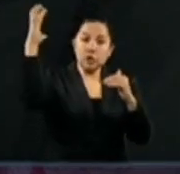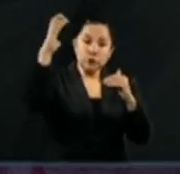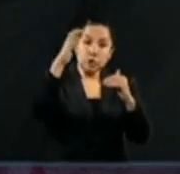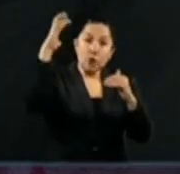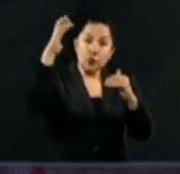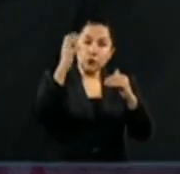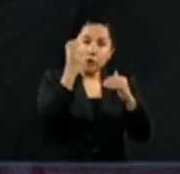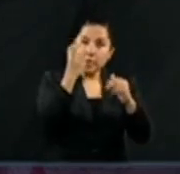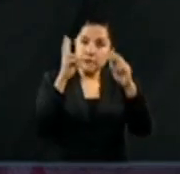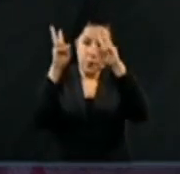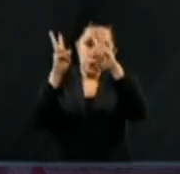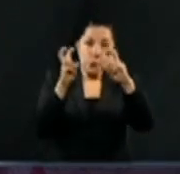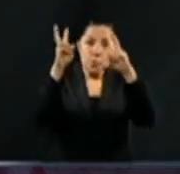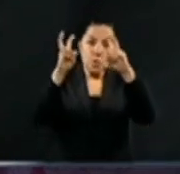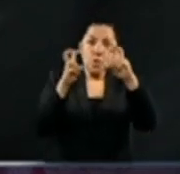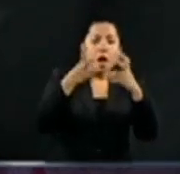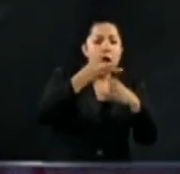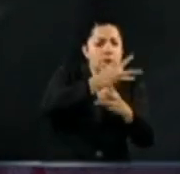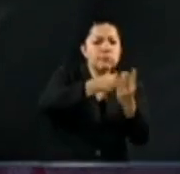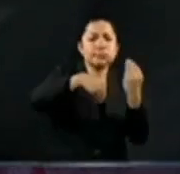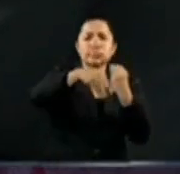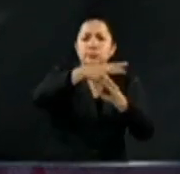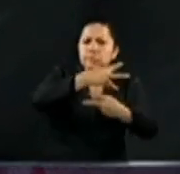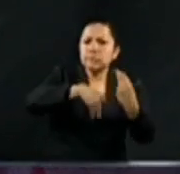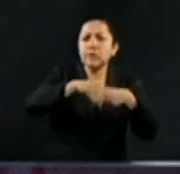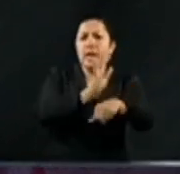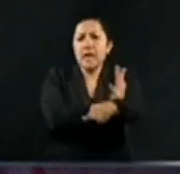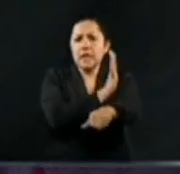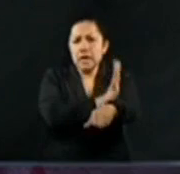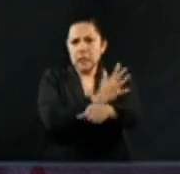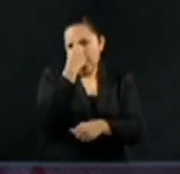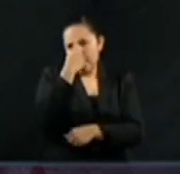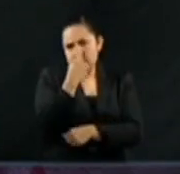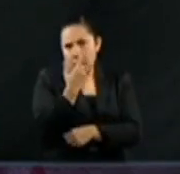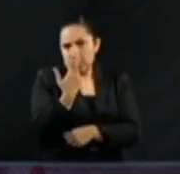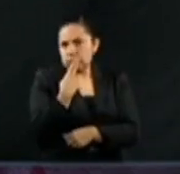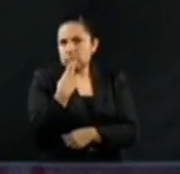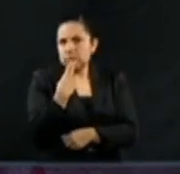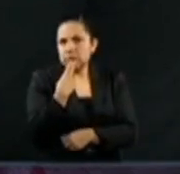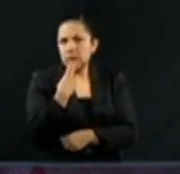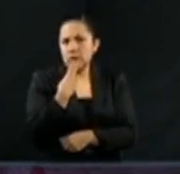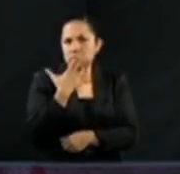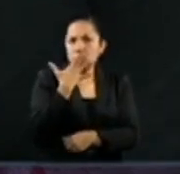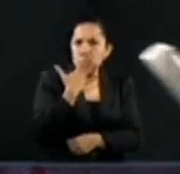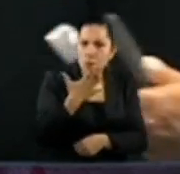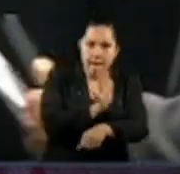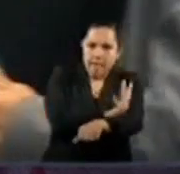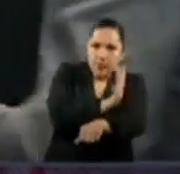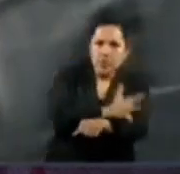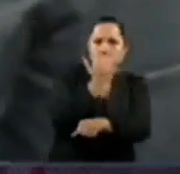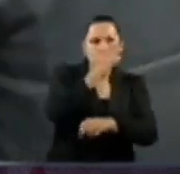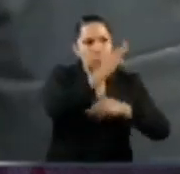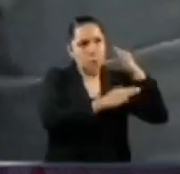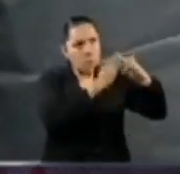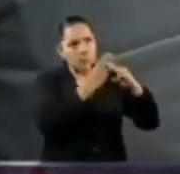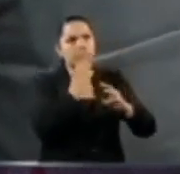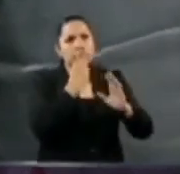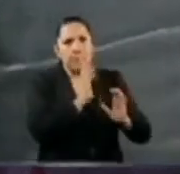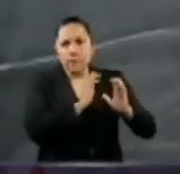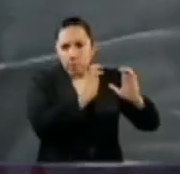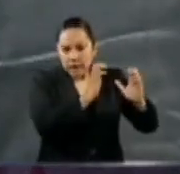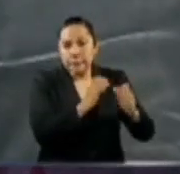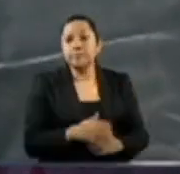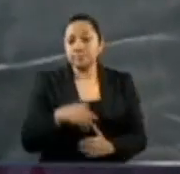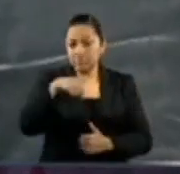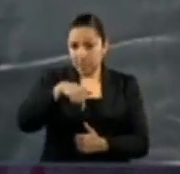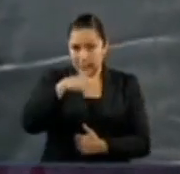que contribuye a ese desarrollo sostenible. México cuenta además con condiciones óptimas para la instalación de sistemas